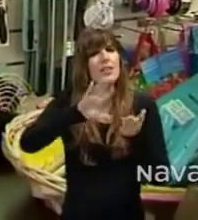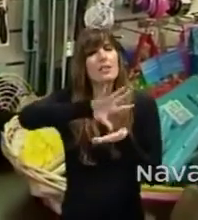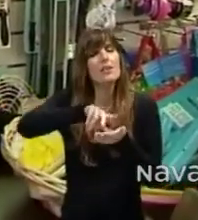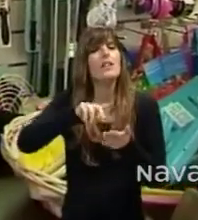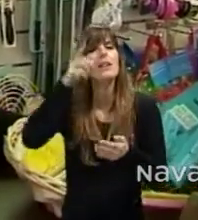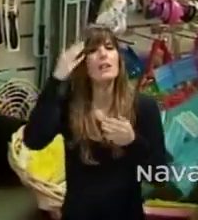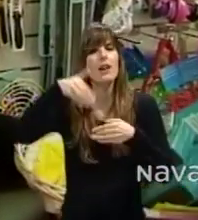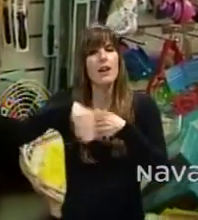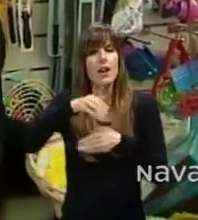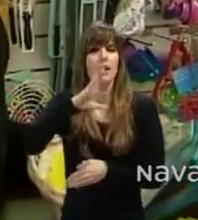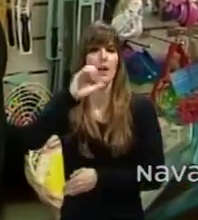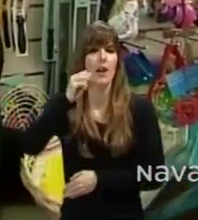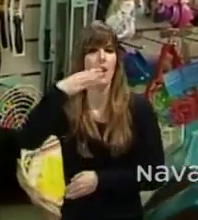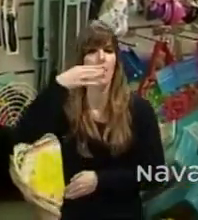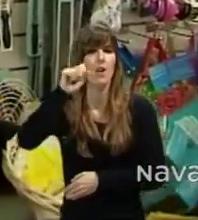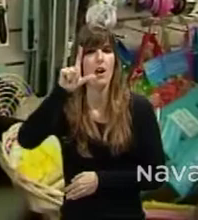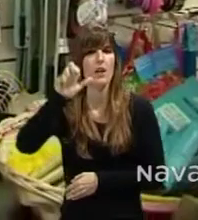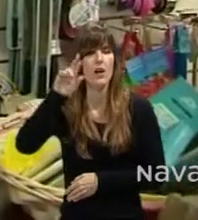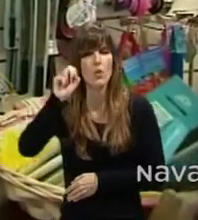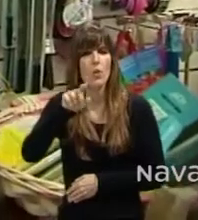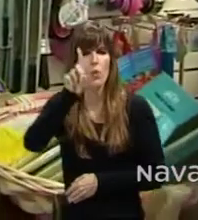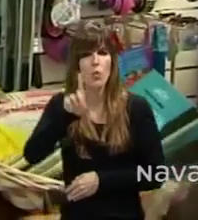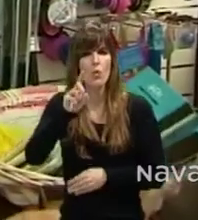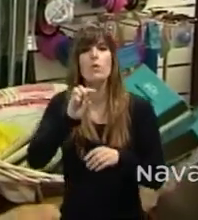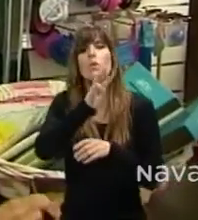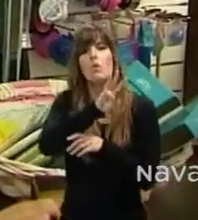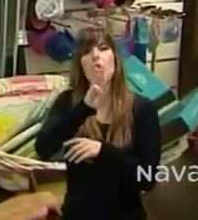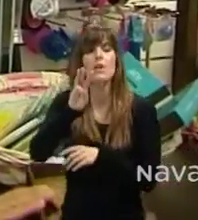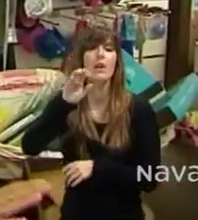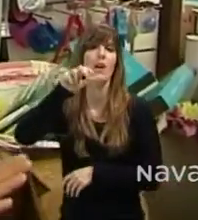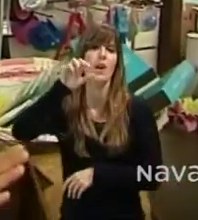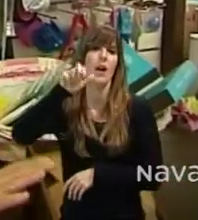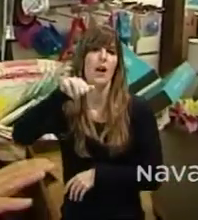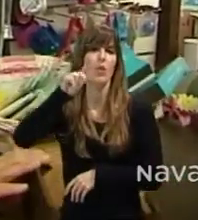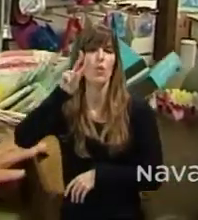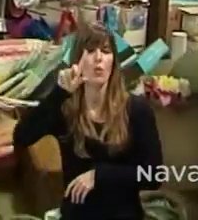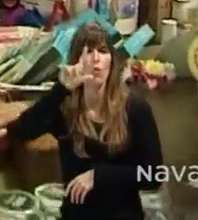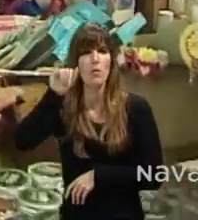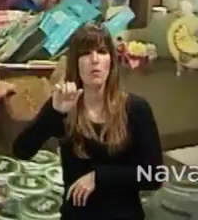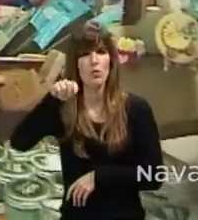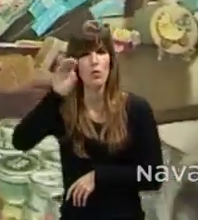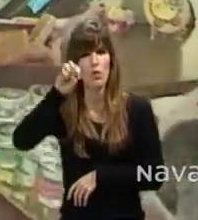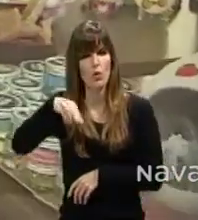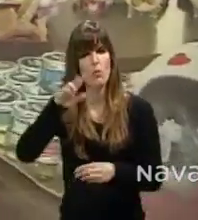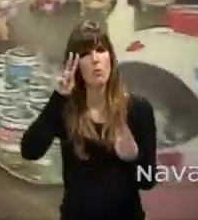PaulinoCaballero1 y, no, nuestra web www.endulce.com. Vale, hasta pronto. Muchas gracias.